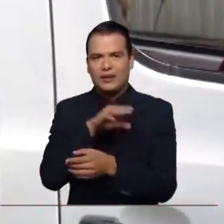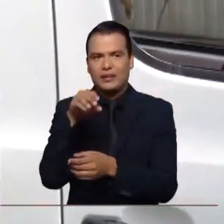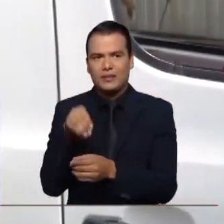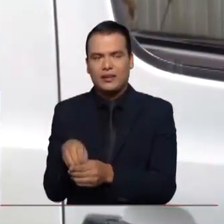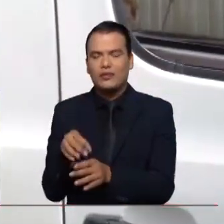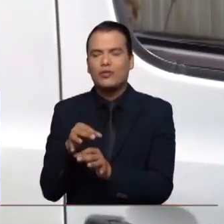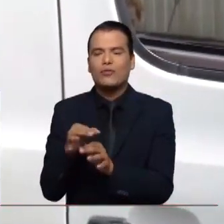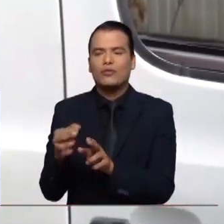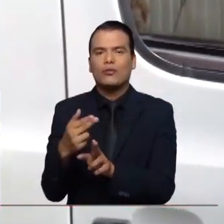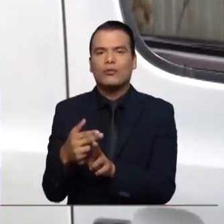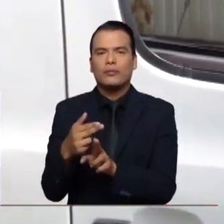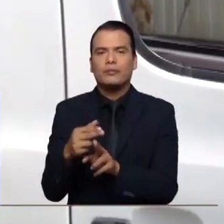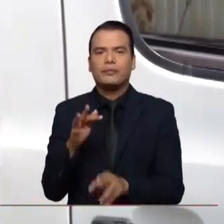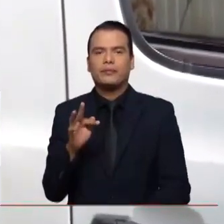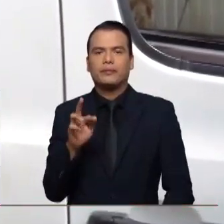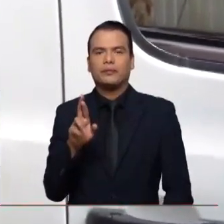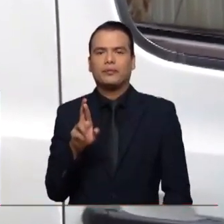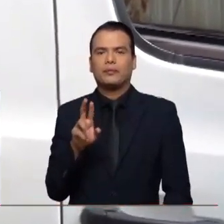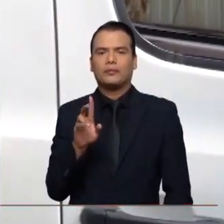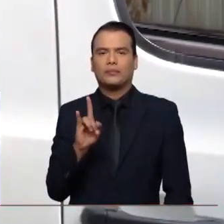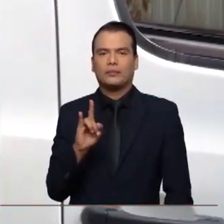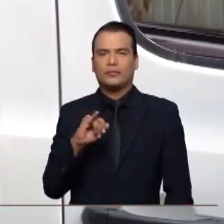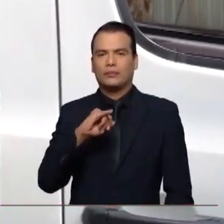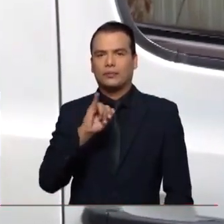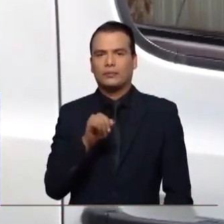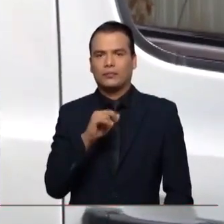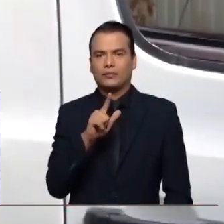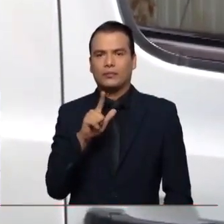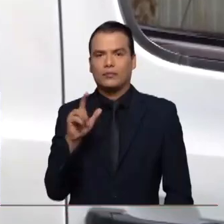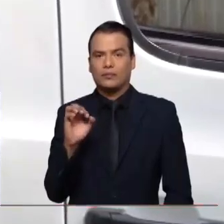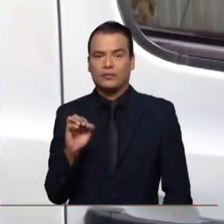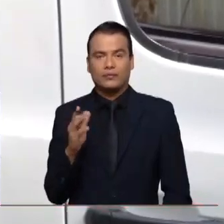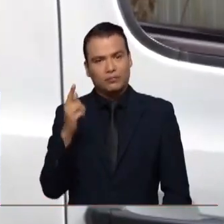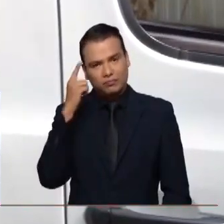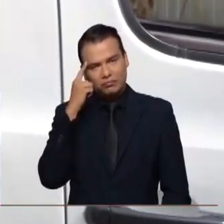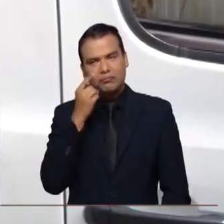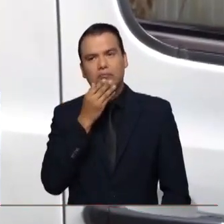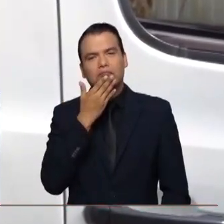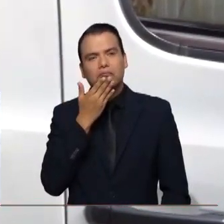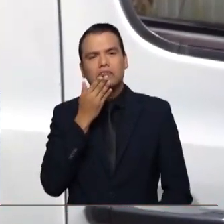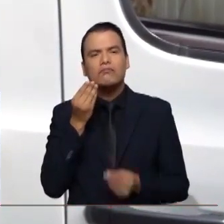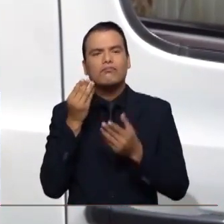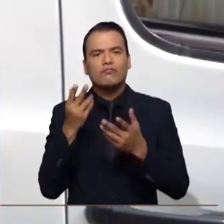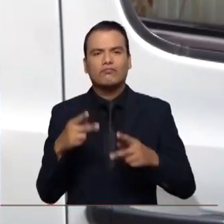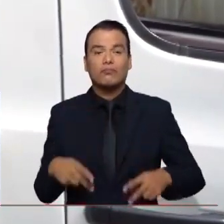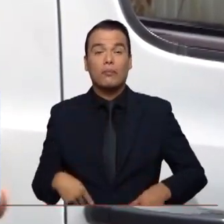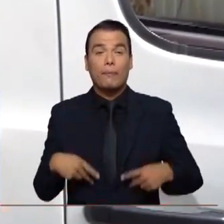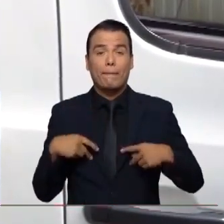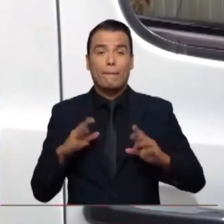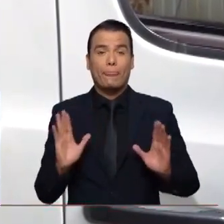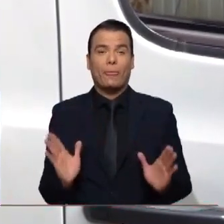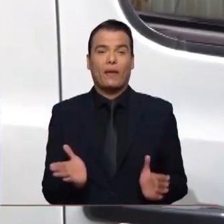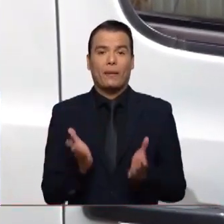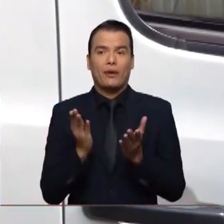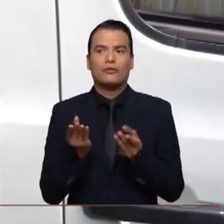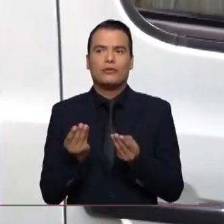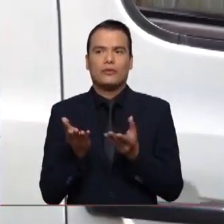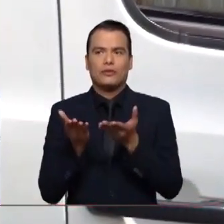que se le dé una buena vida al animal, nos sirva, como lo digo inicialmente, de